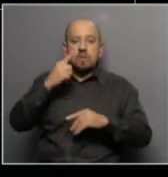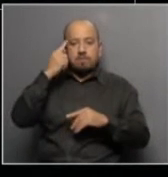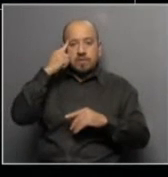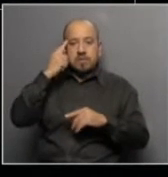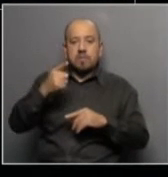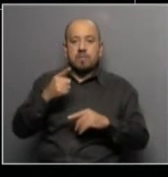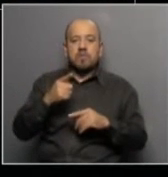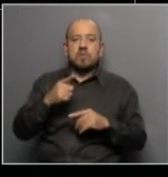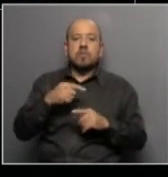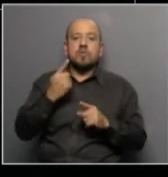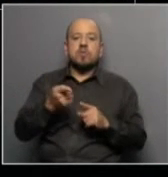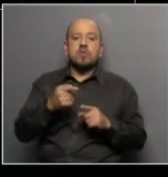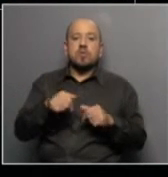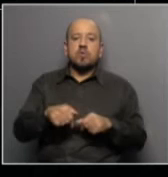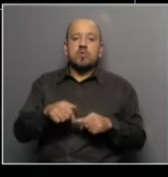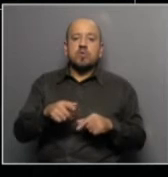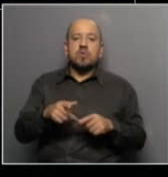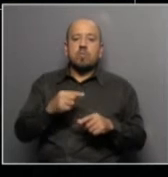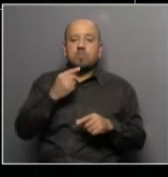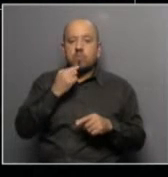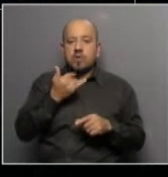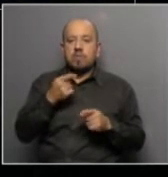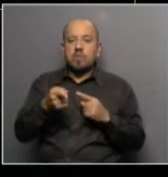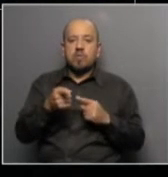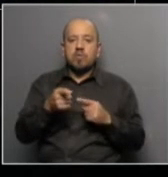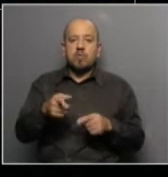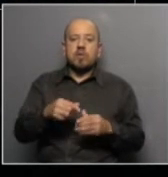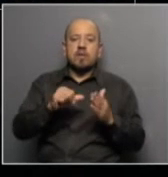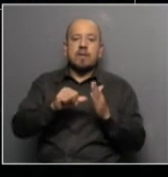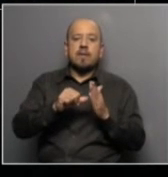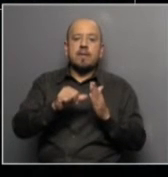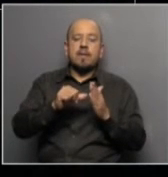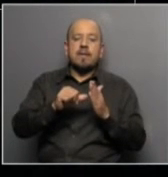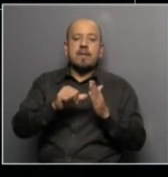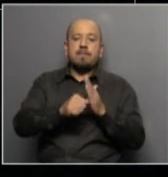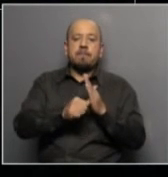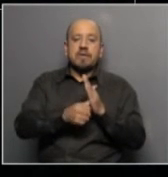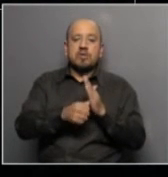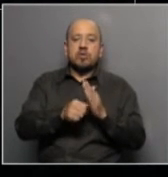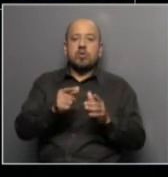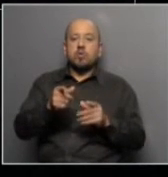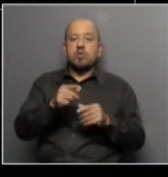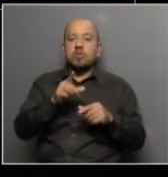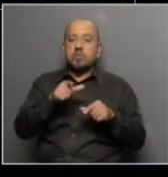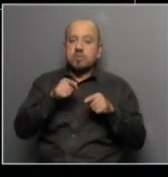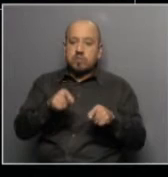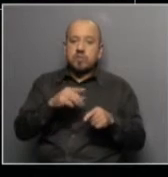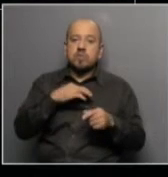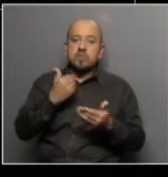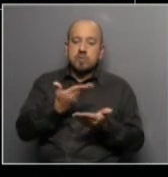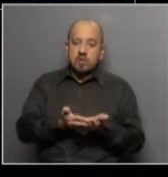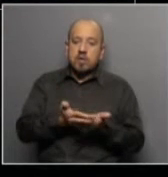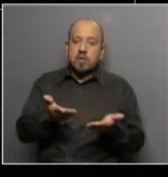algunas líneas que estamos desarrollando en esta mesa de trabajo. Por ejemplo, el tema de las pensiones, que es algo que está sobre la